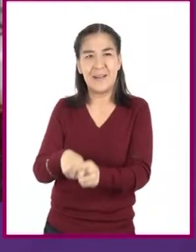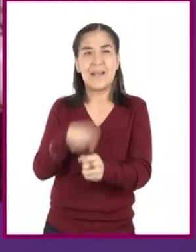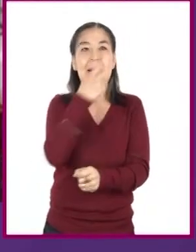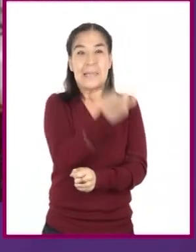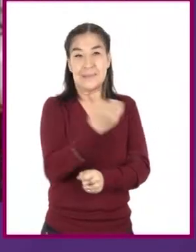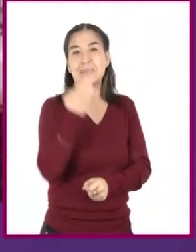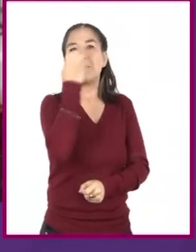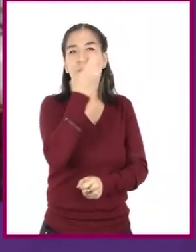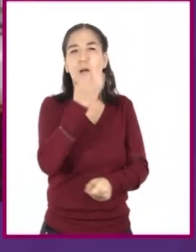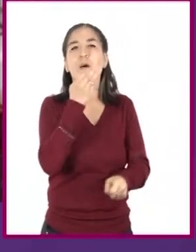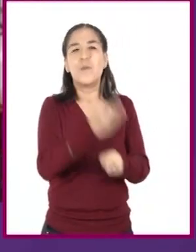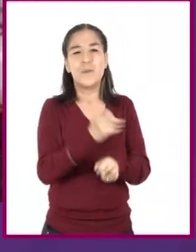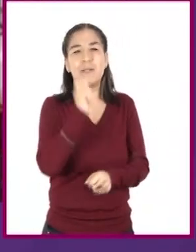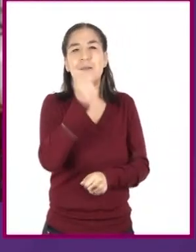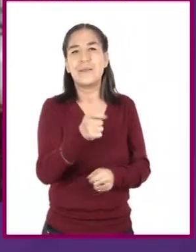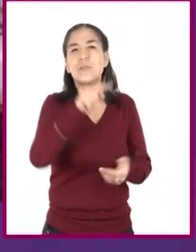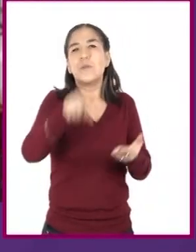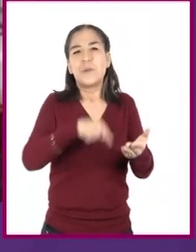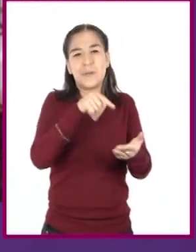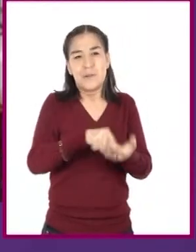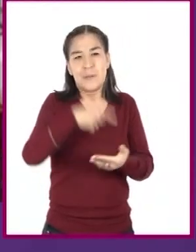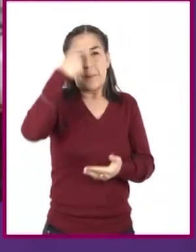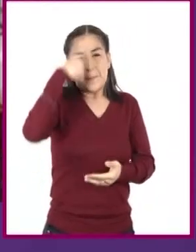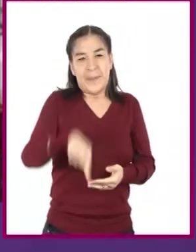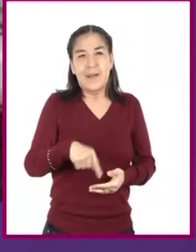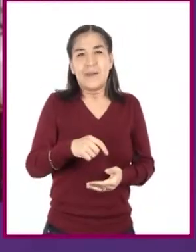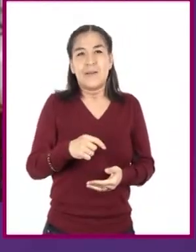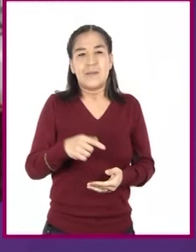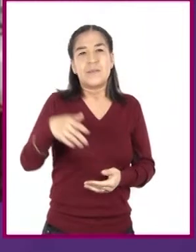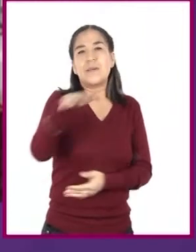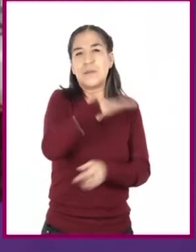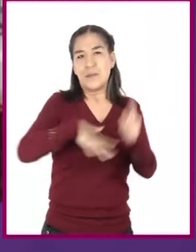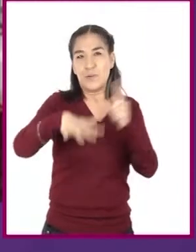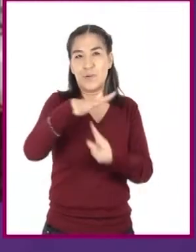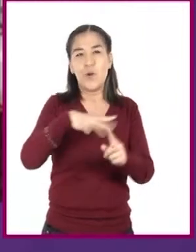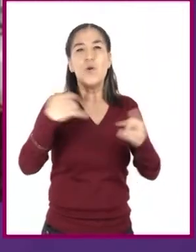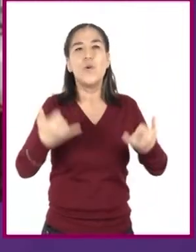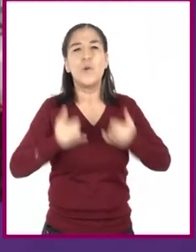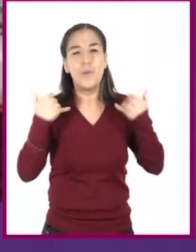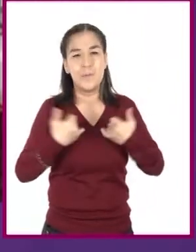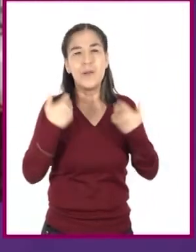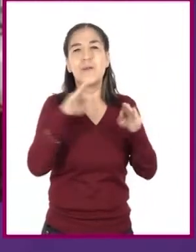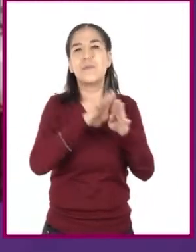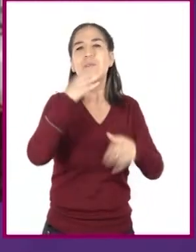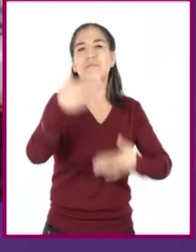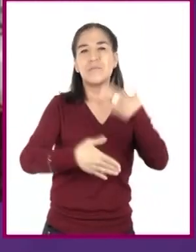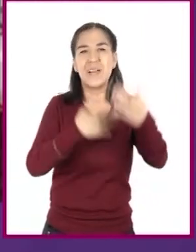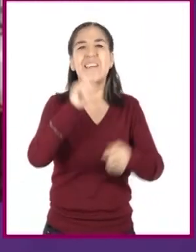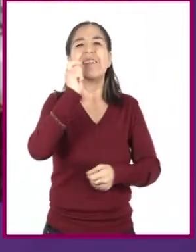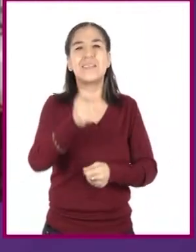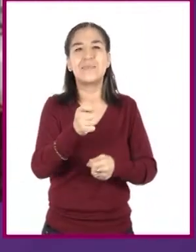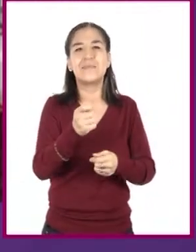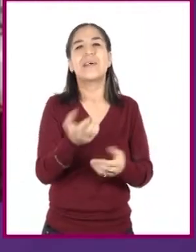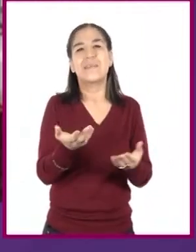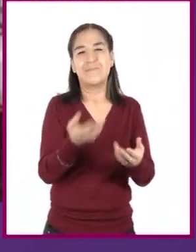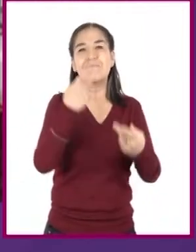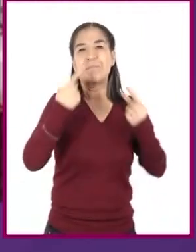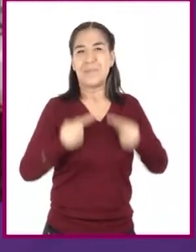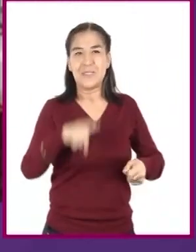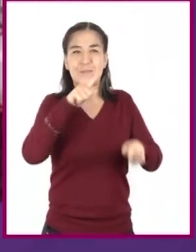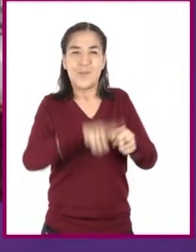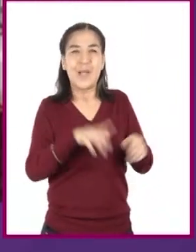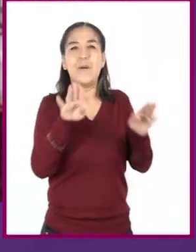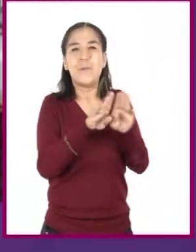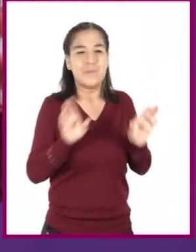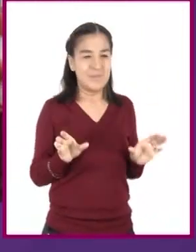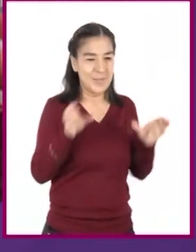ha convertido en un espacio que permite a las y los jóvenes construir justo estas identidades